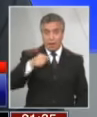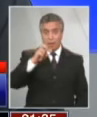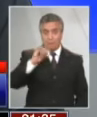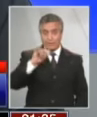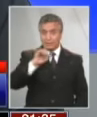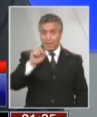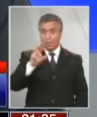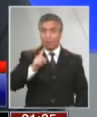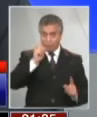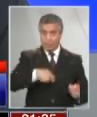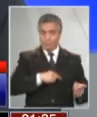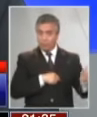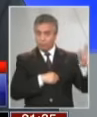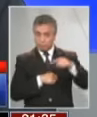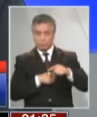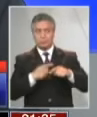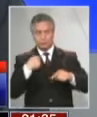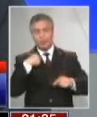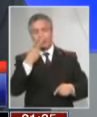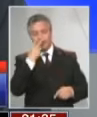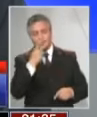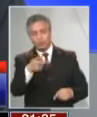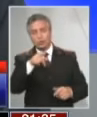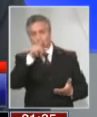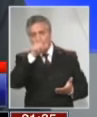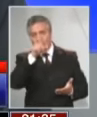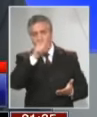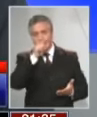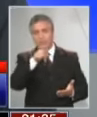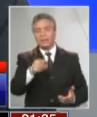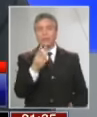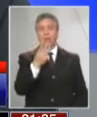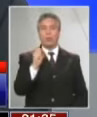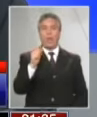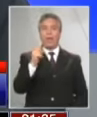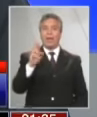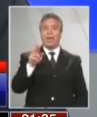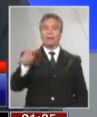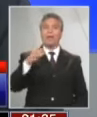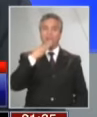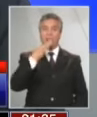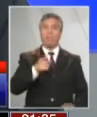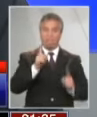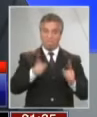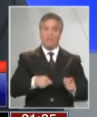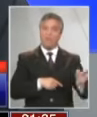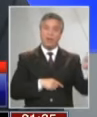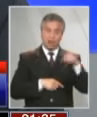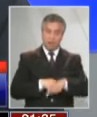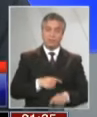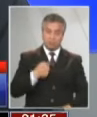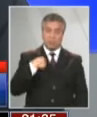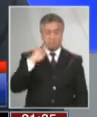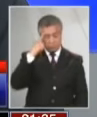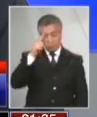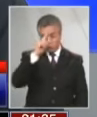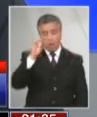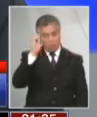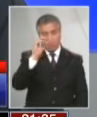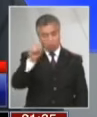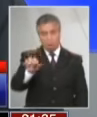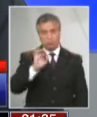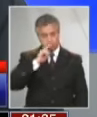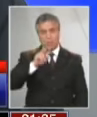escuché un Twitter de Ignacio Walker, sí. Que creo que él decía que debería regresar. Me parece una opinión bastante